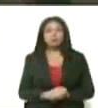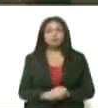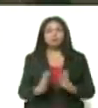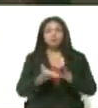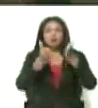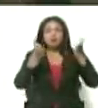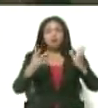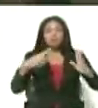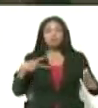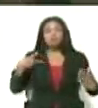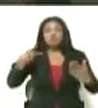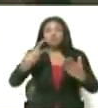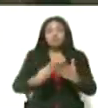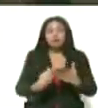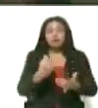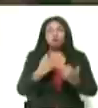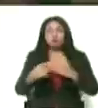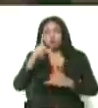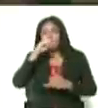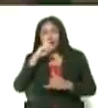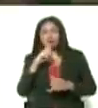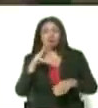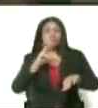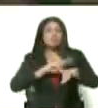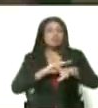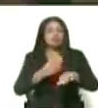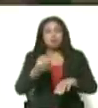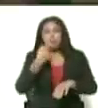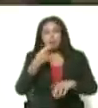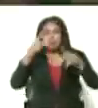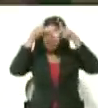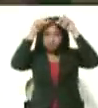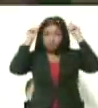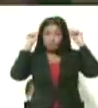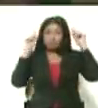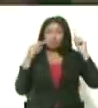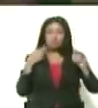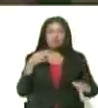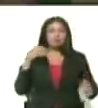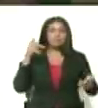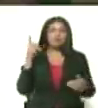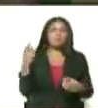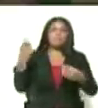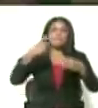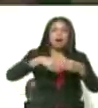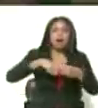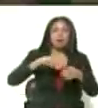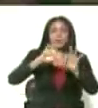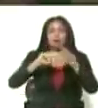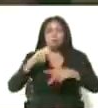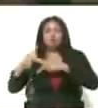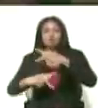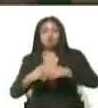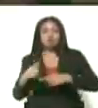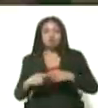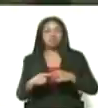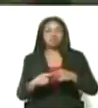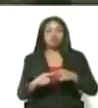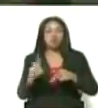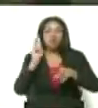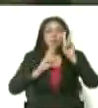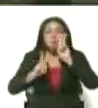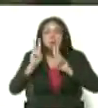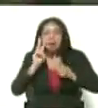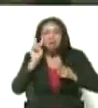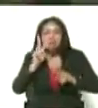estudiantes voluntarios del último año de medicina, de enfermería, que se han incorporado a este proceso de pesquisaje